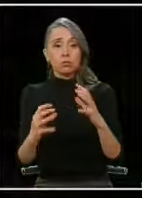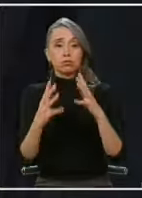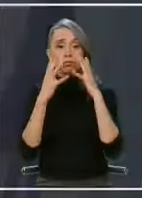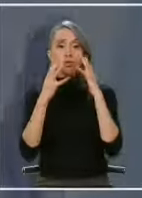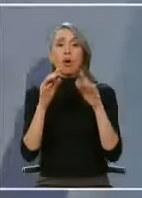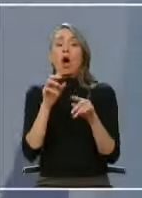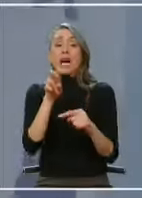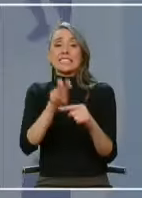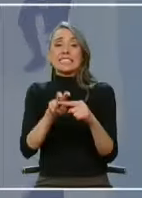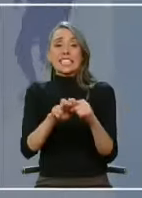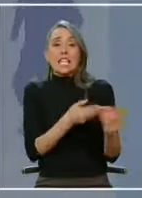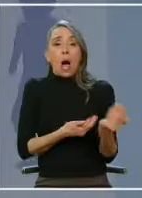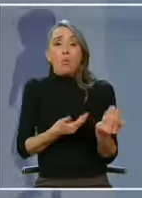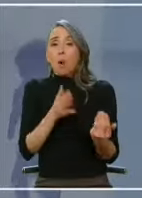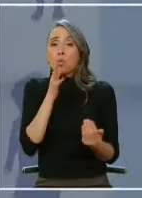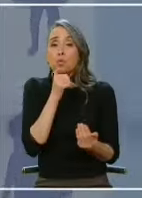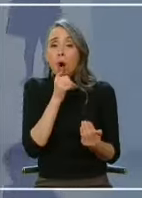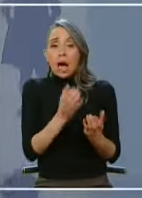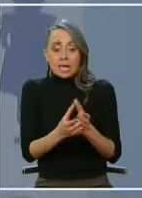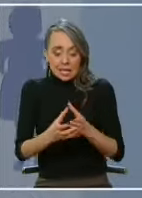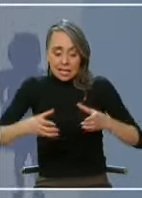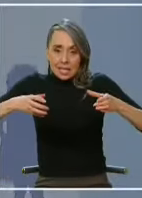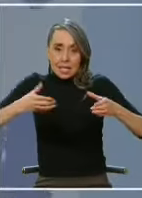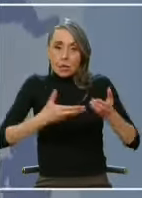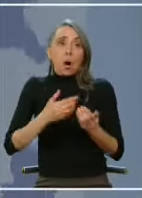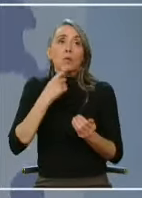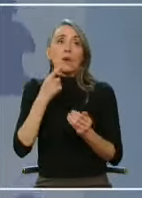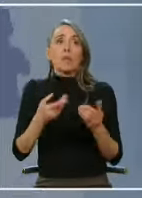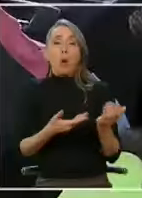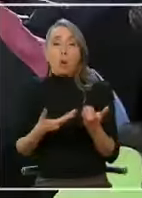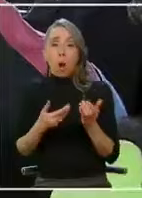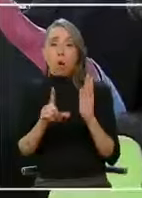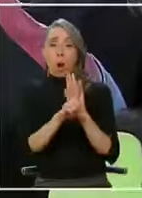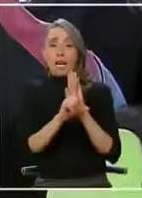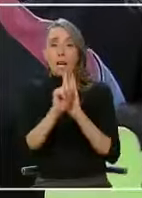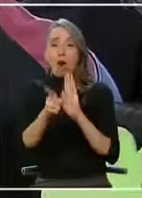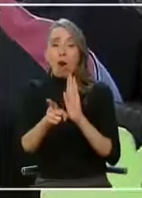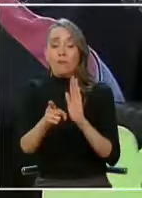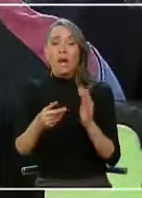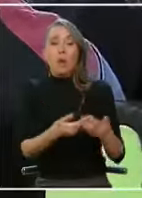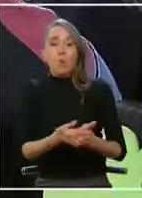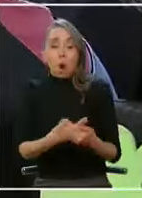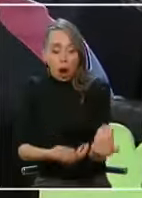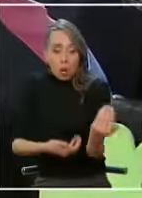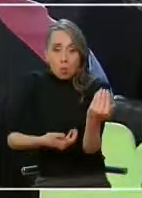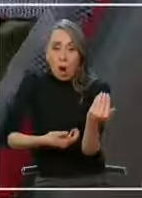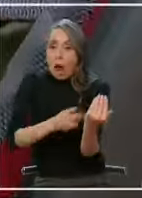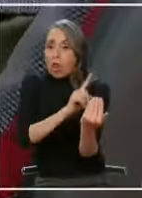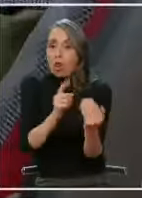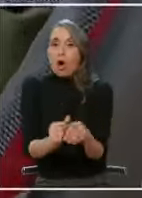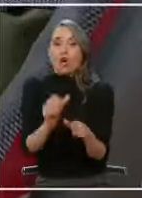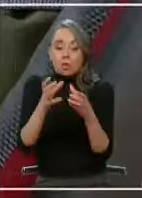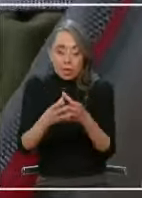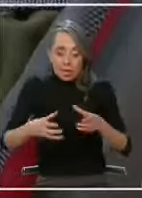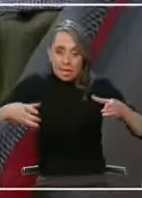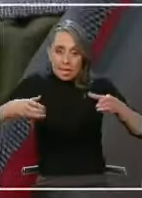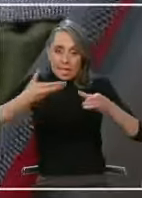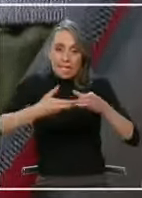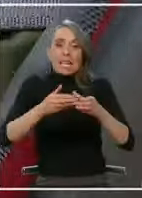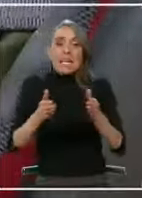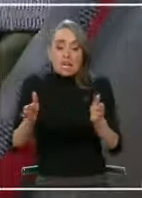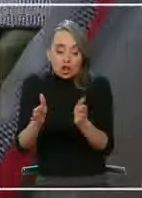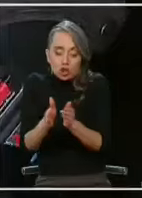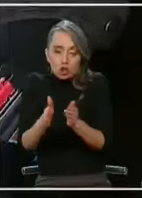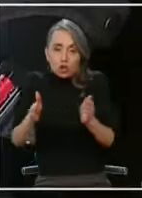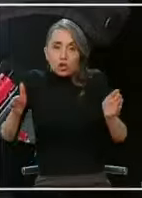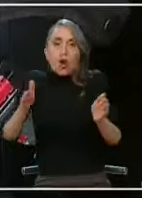retención infantil. Según legislación, el uso de sistemas de retención infantil es obligatorio, se utiliza según peso y talla